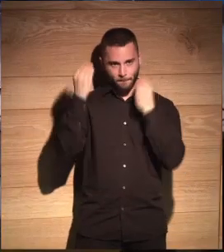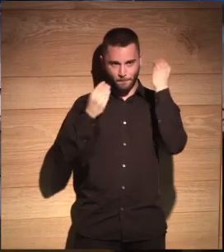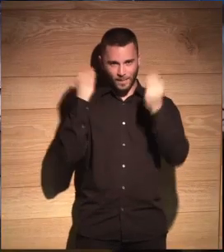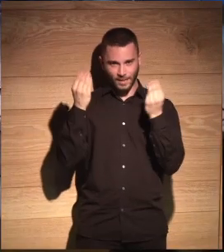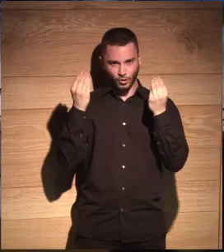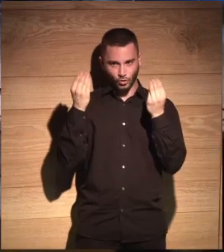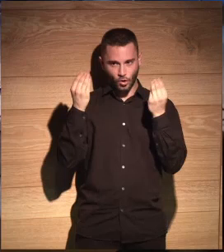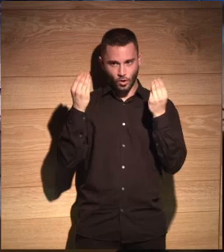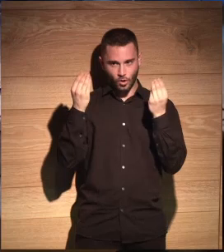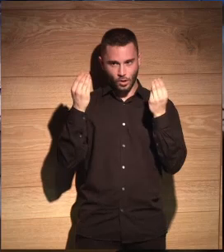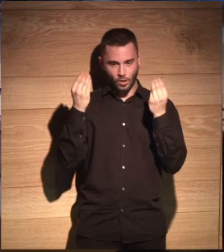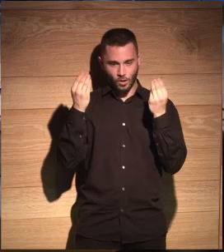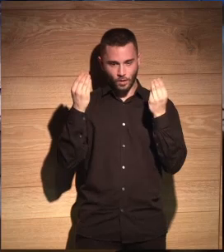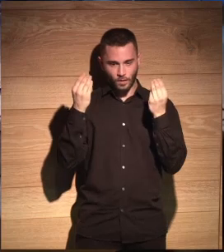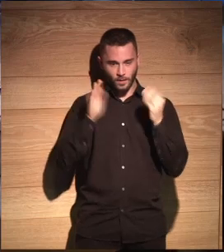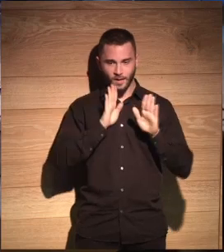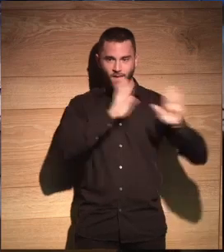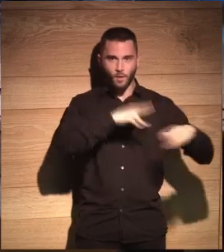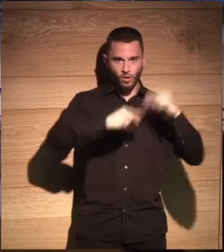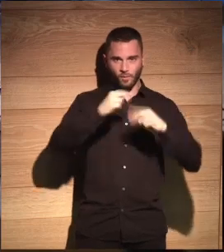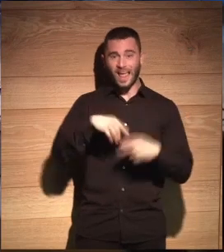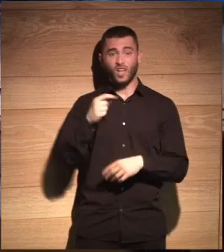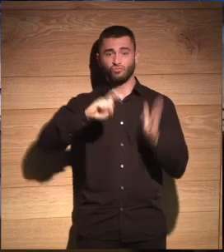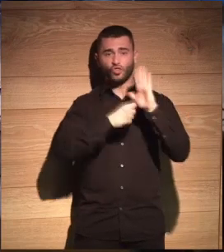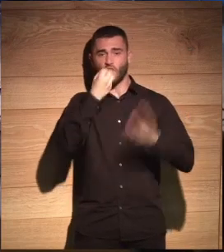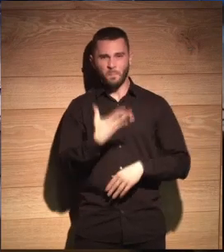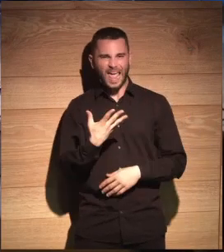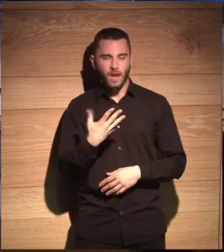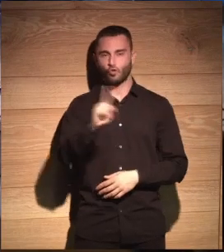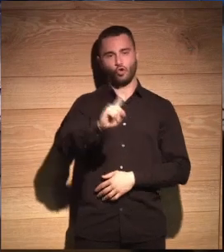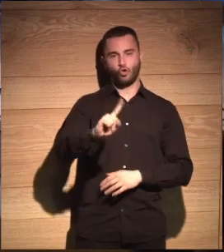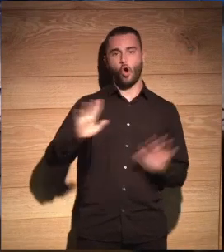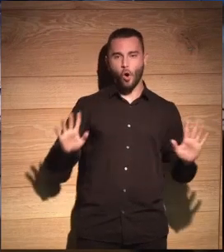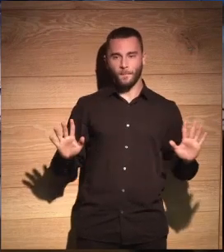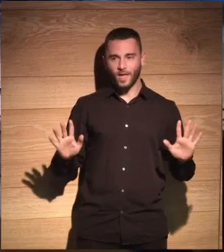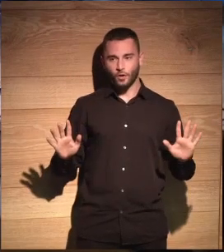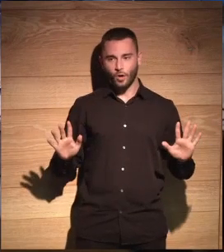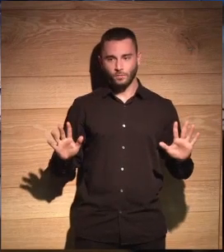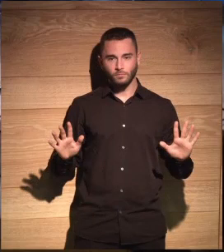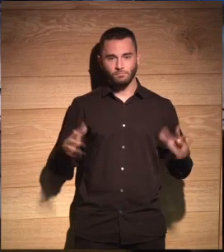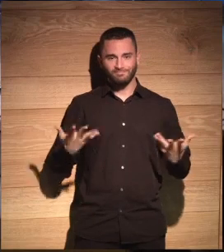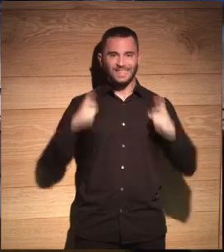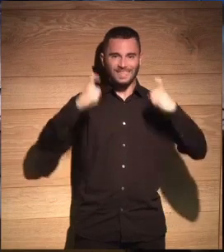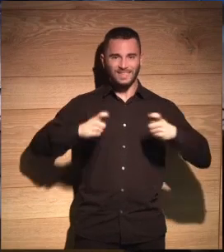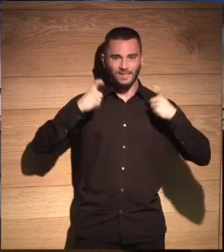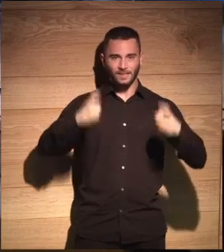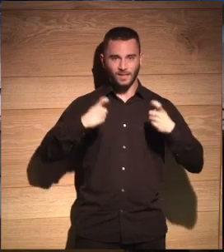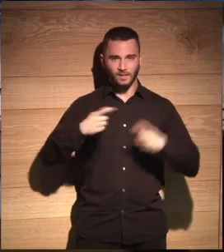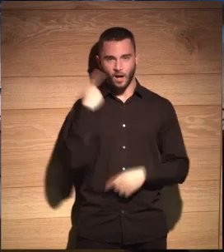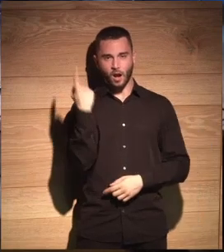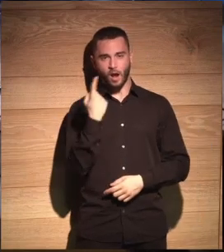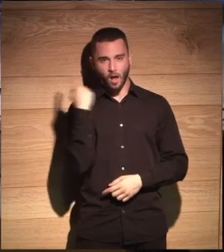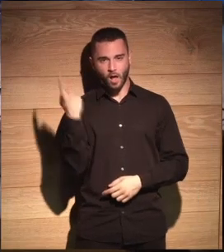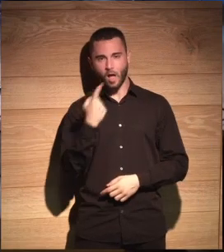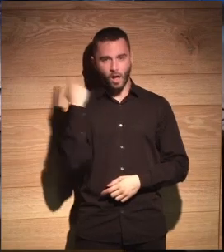procura siempre trabajar a favor de obra. No quiere decir que todo te parezca bien, no quiere decir eso, pero sí quiere decir que intentas no marear a las